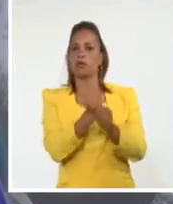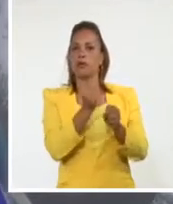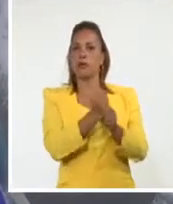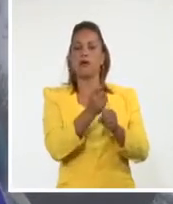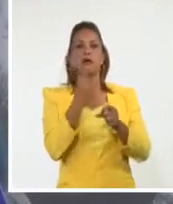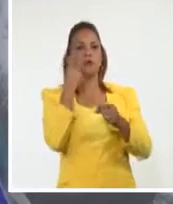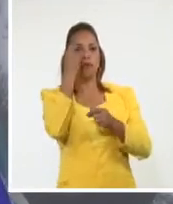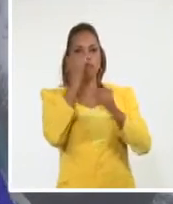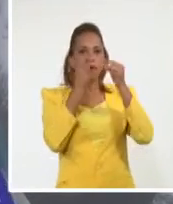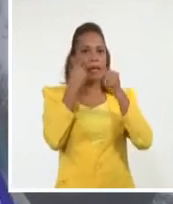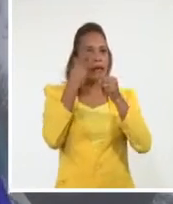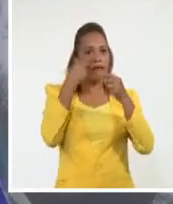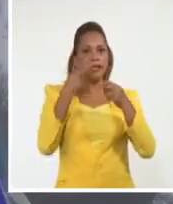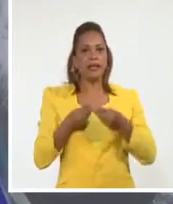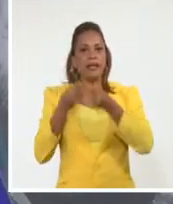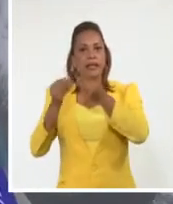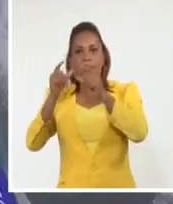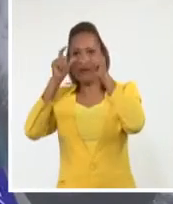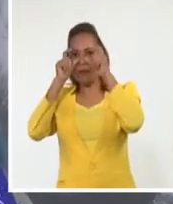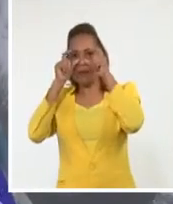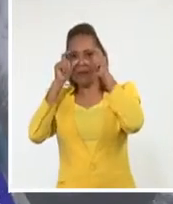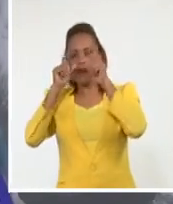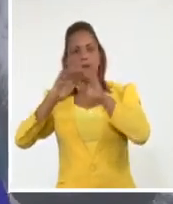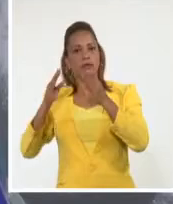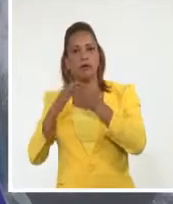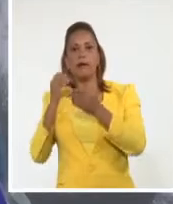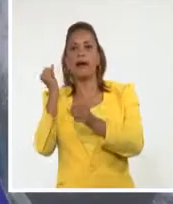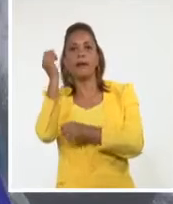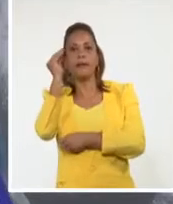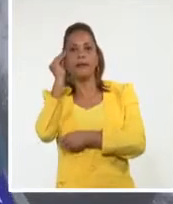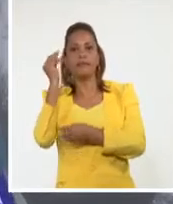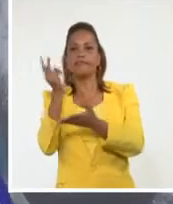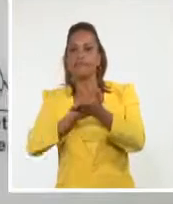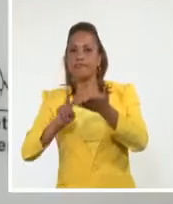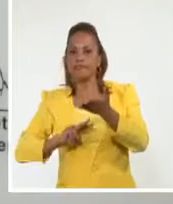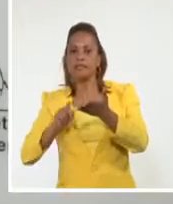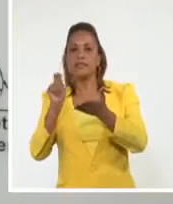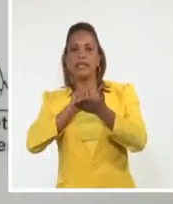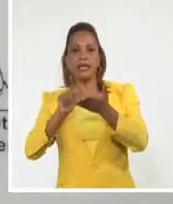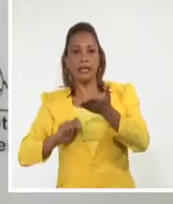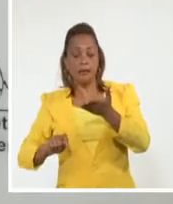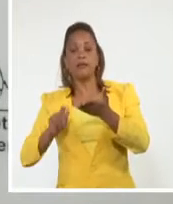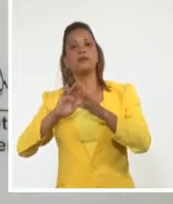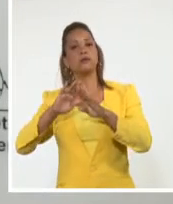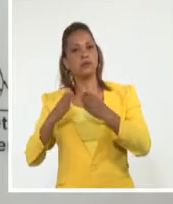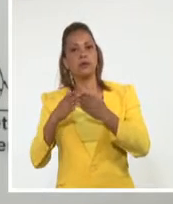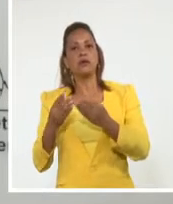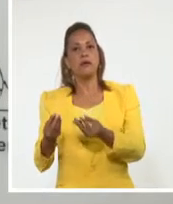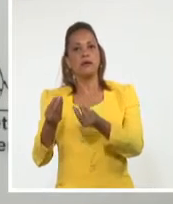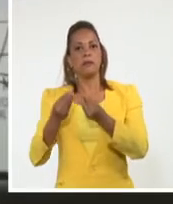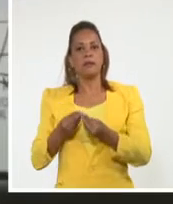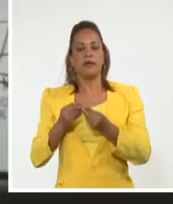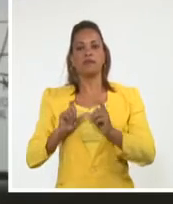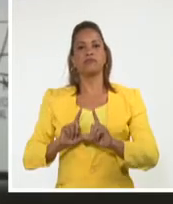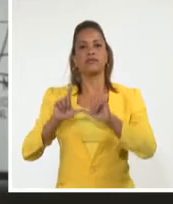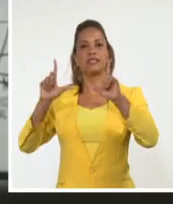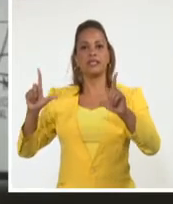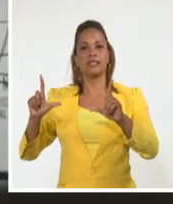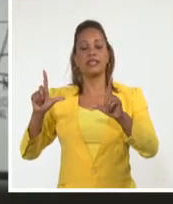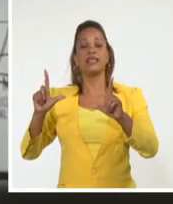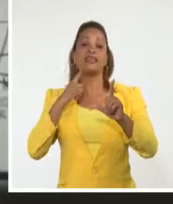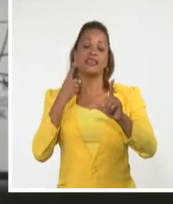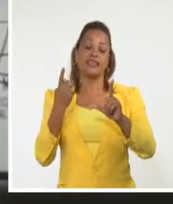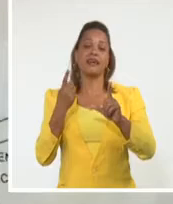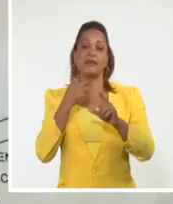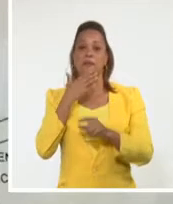la vista, entregaba los lentes para que aprendieran a leer y escribir y atendiera el programa en la capacitación. Me declararon al final hijo ilustre de esa